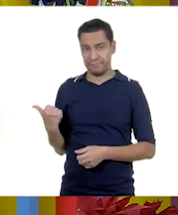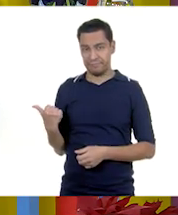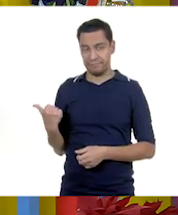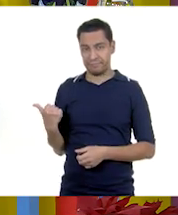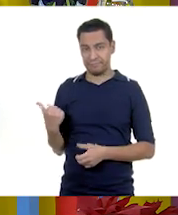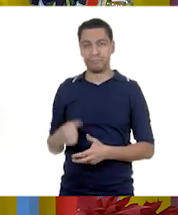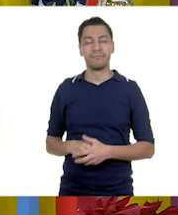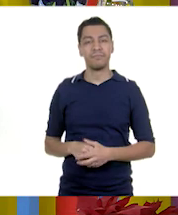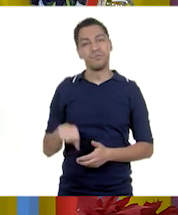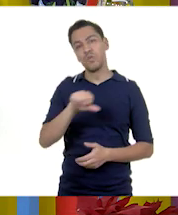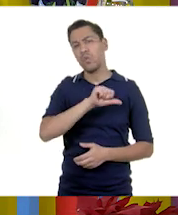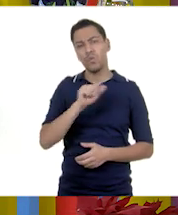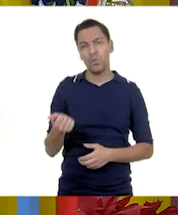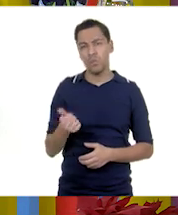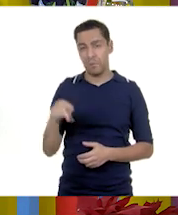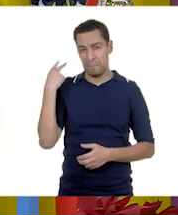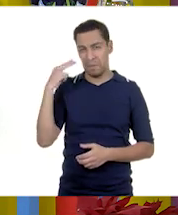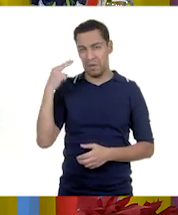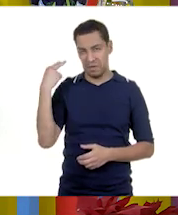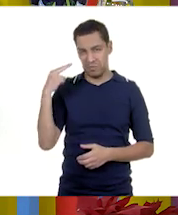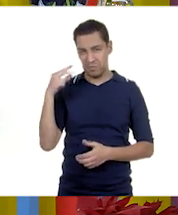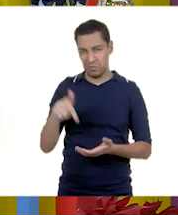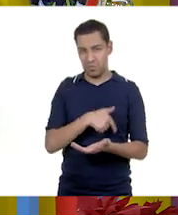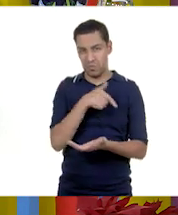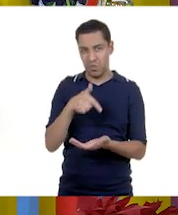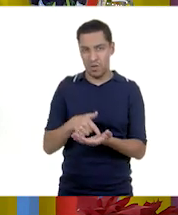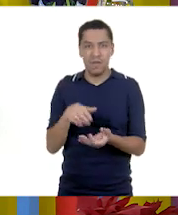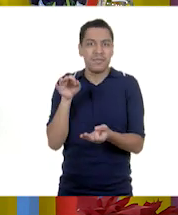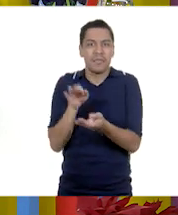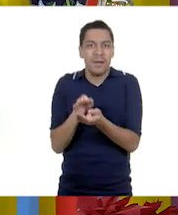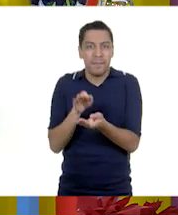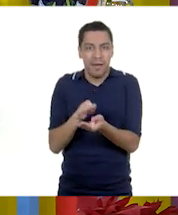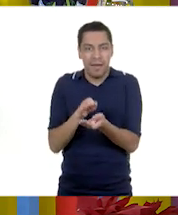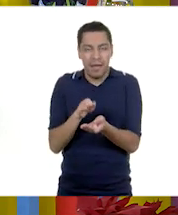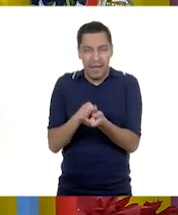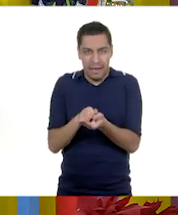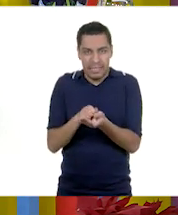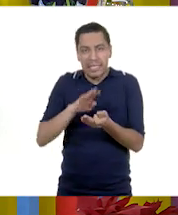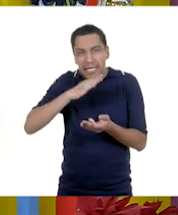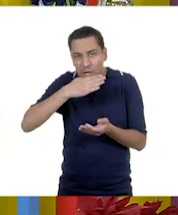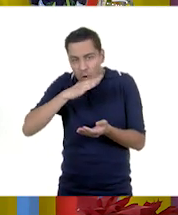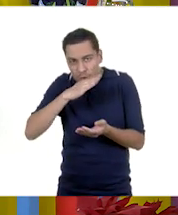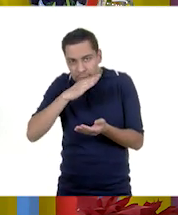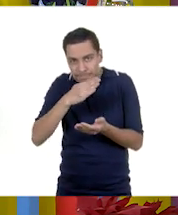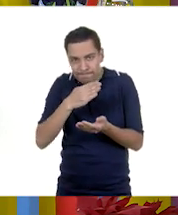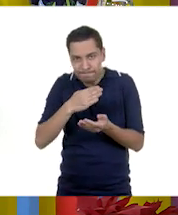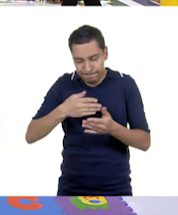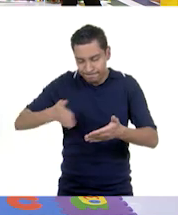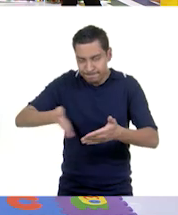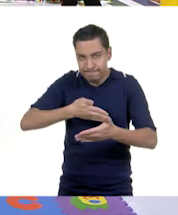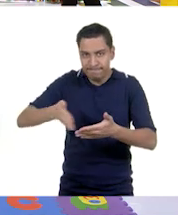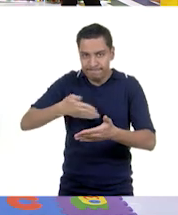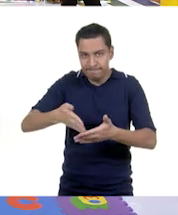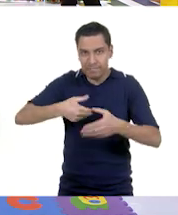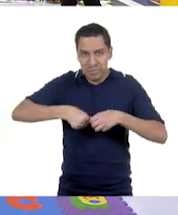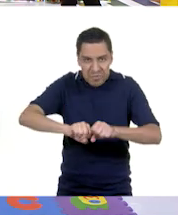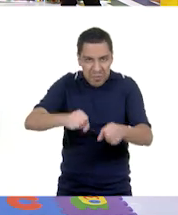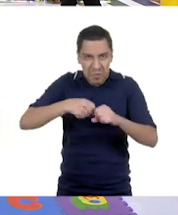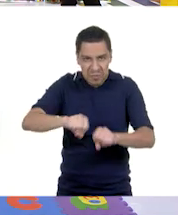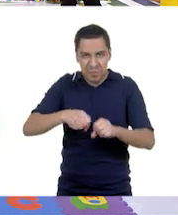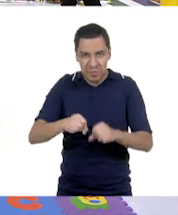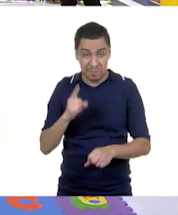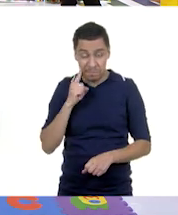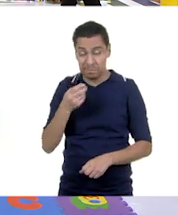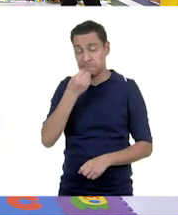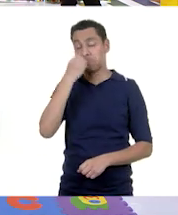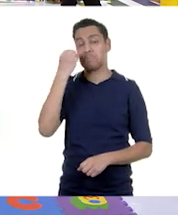y sabrosos. Por ejemplo, allá en Veracruz también se acostumbra a hacer tamales de elote. ¿Los has comido? Sí, son muy sabrosos, una